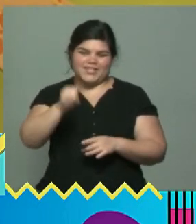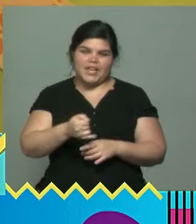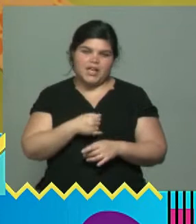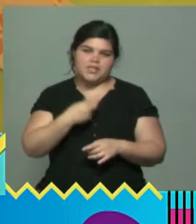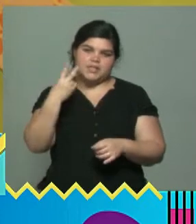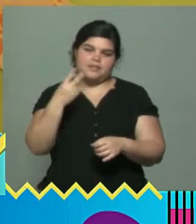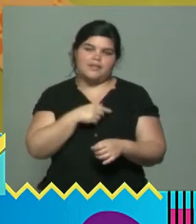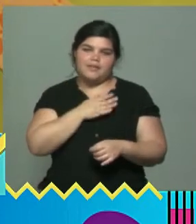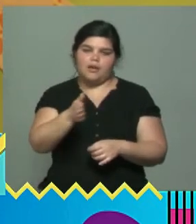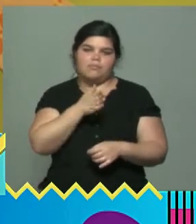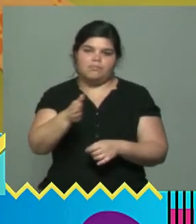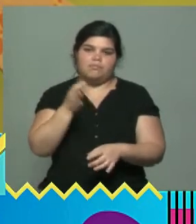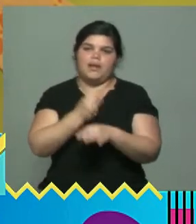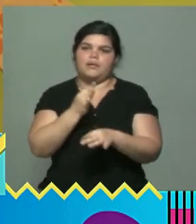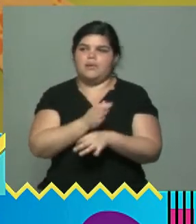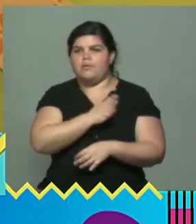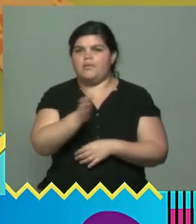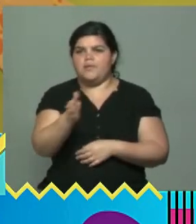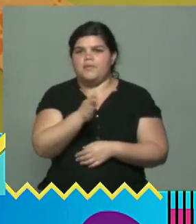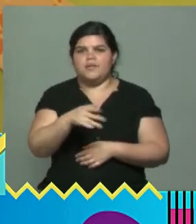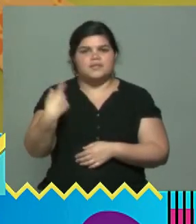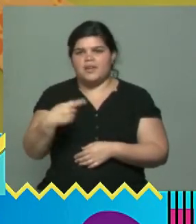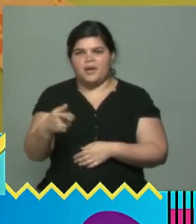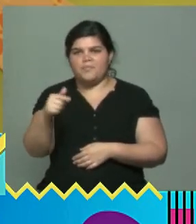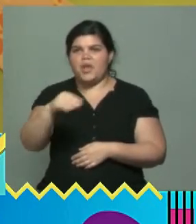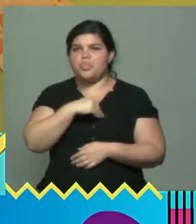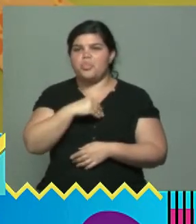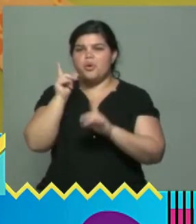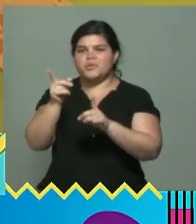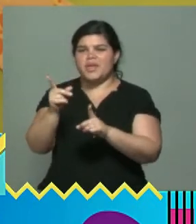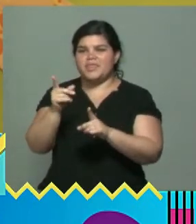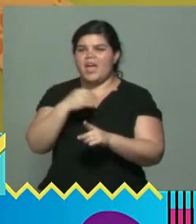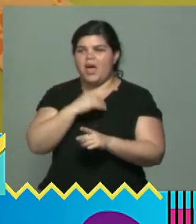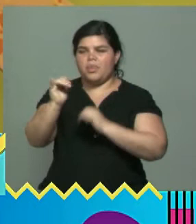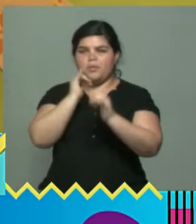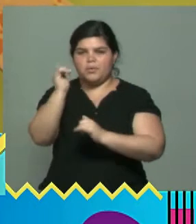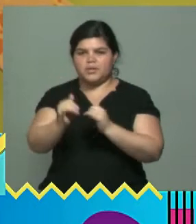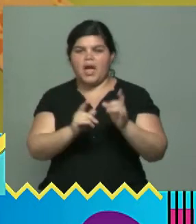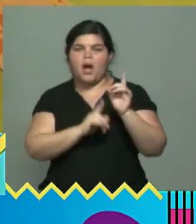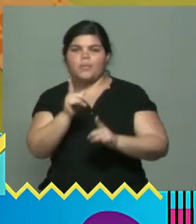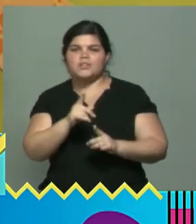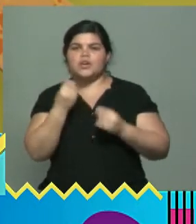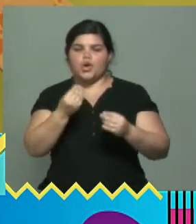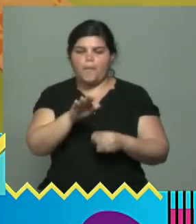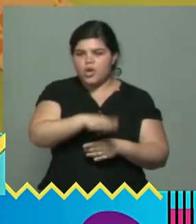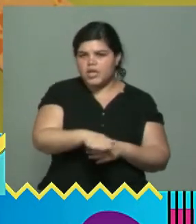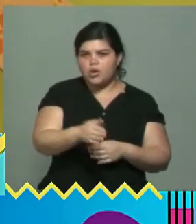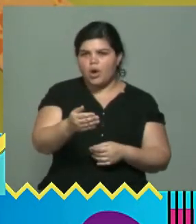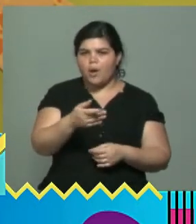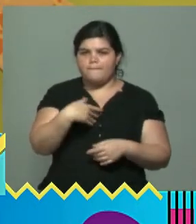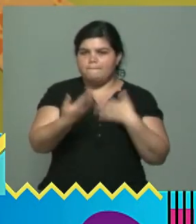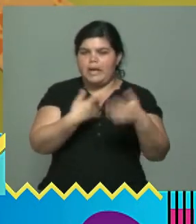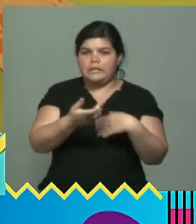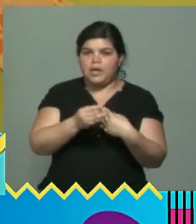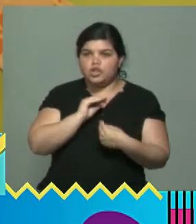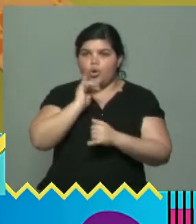pasan. Un chico se manifiesta cuando sufre una situación de maltrato a aquella persona a quien le tiene confianza